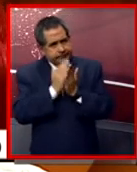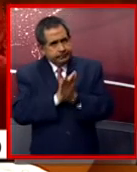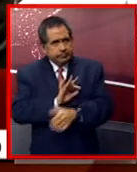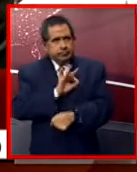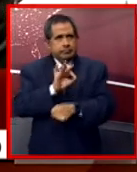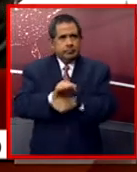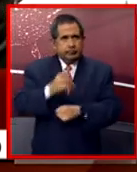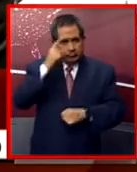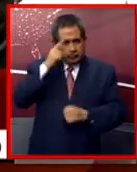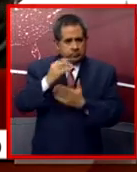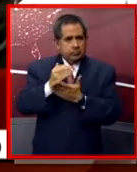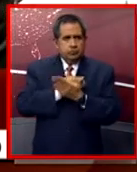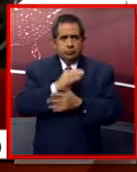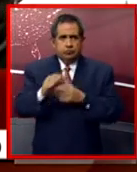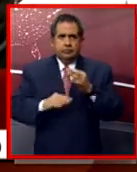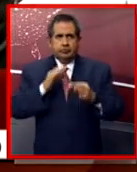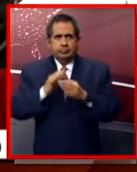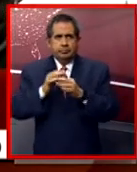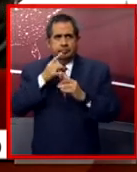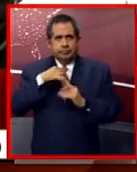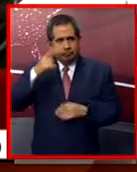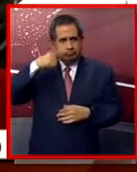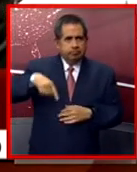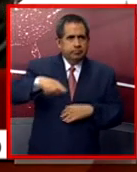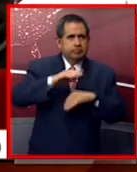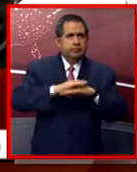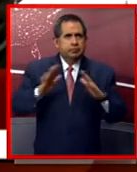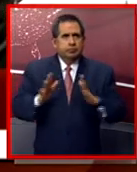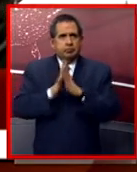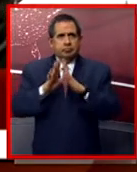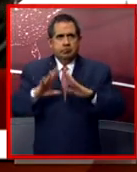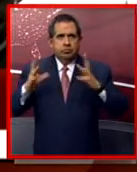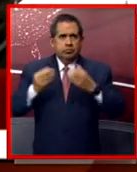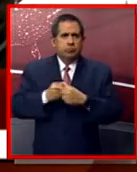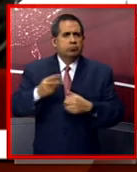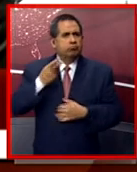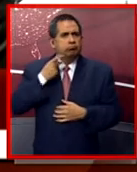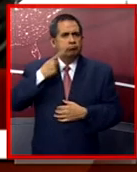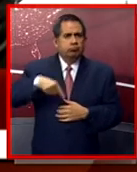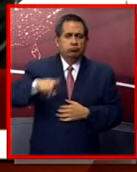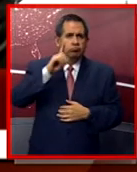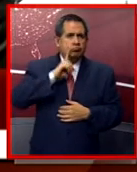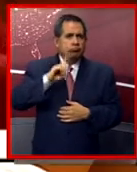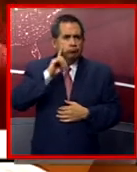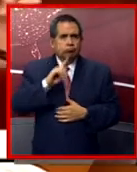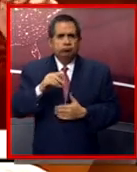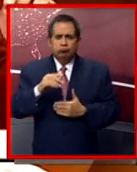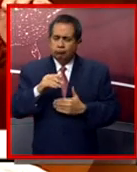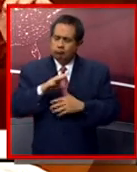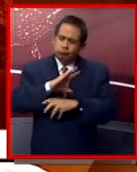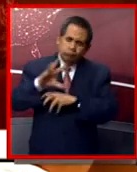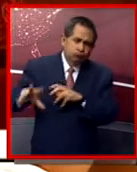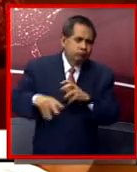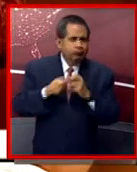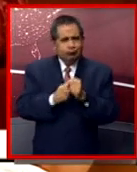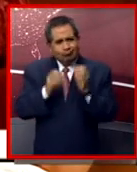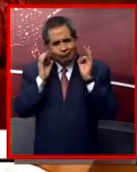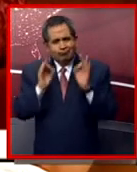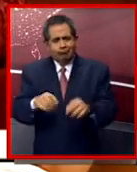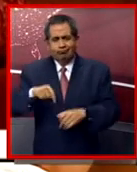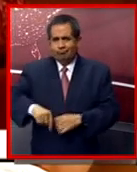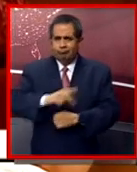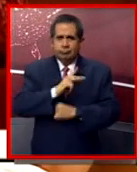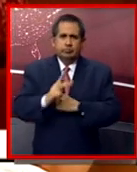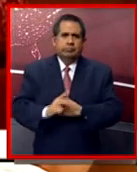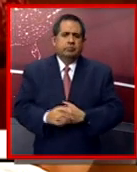este muro de contención para la participación política de las mujeres en toda su expresión en este